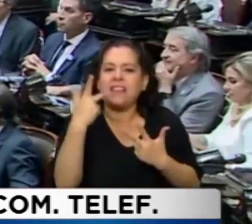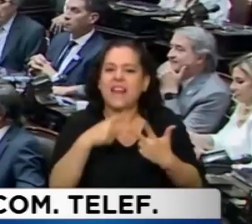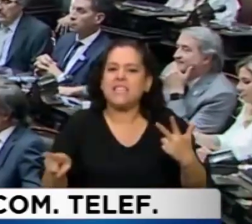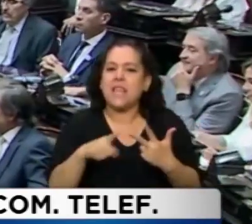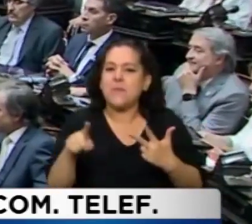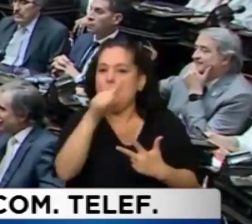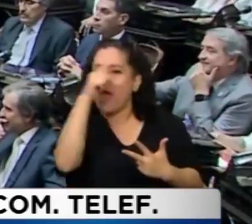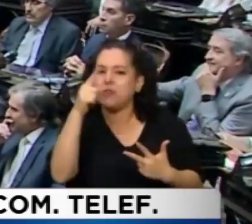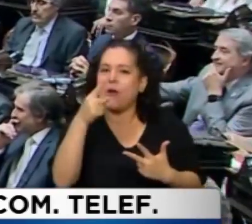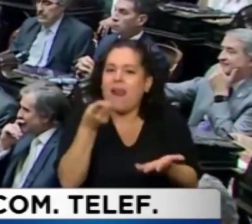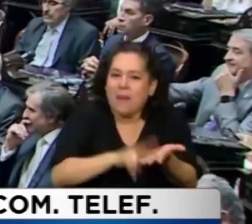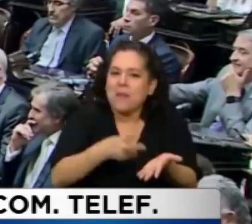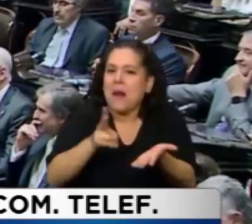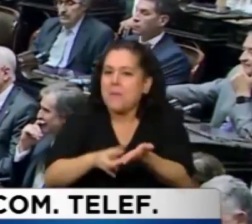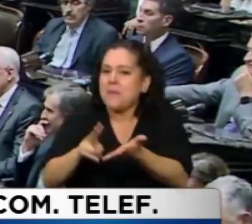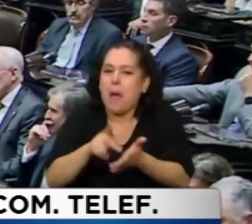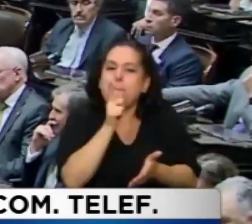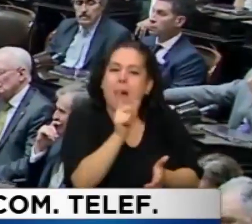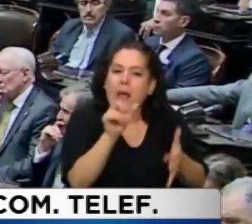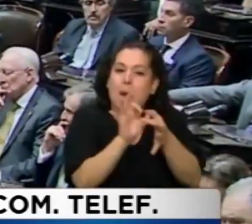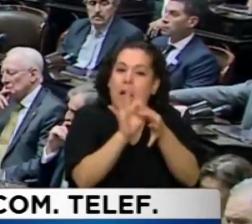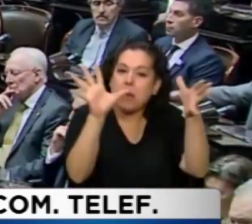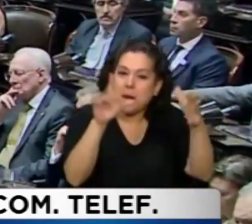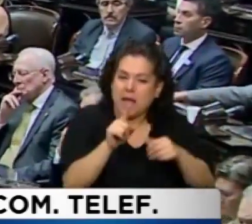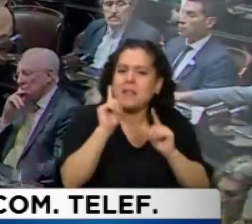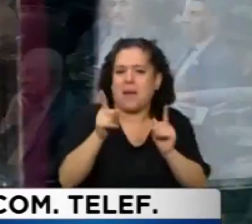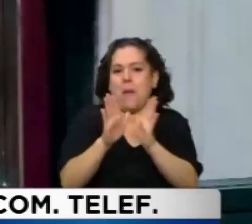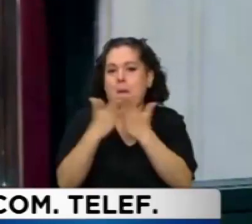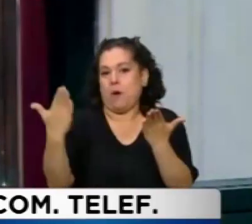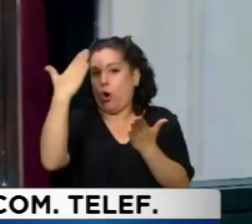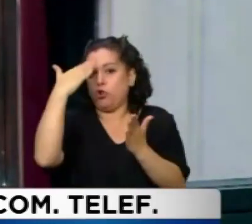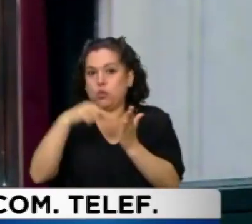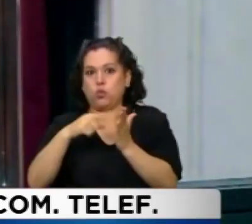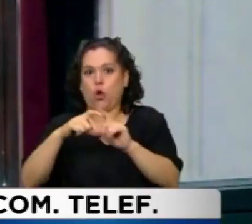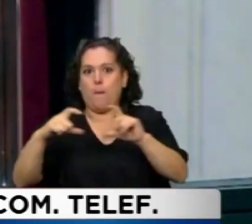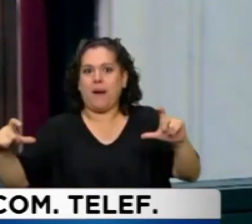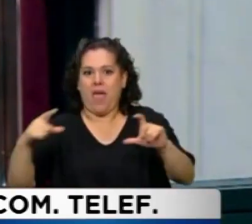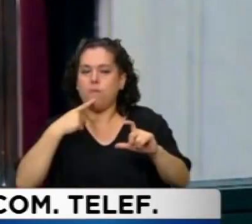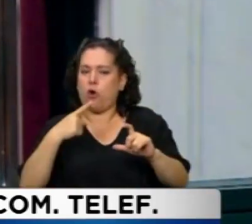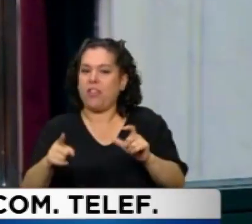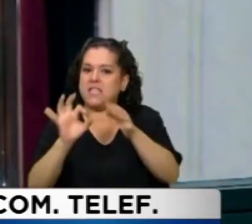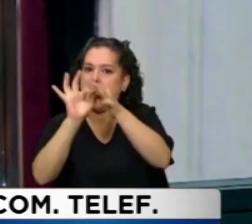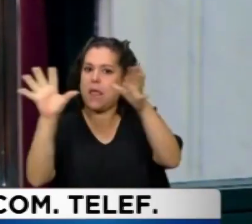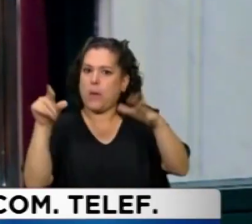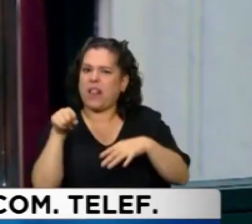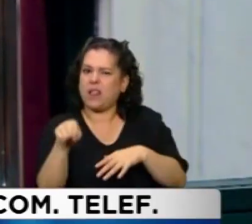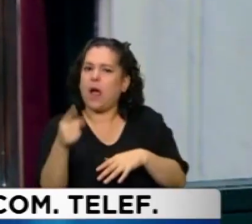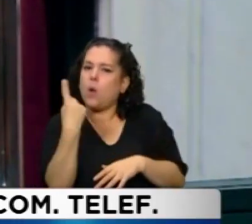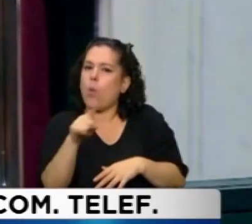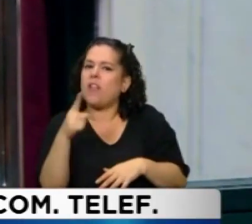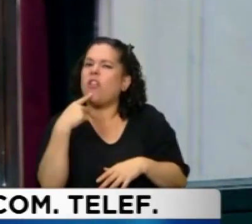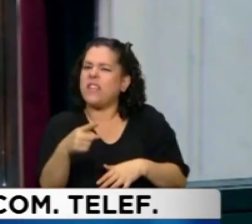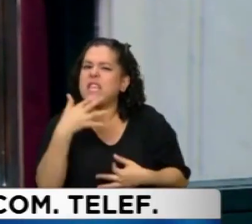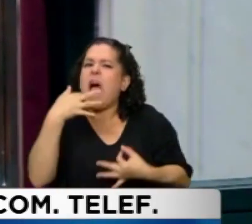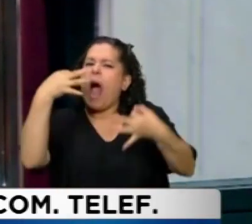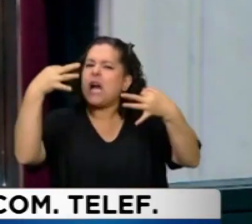poder vivir sin miedo, a poder producir, que nos podamos también elegir democráticamente, una libertad